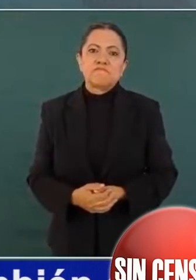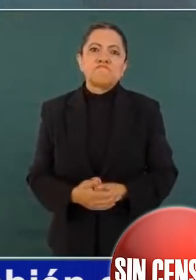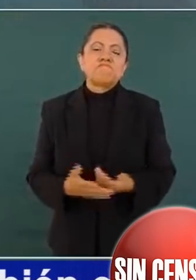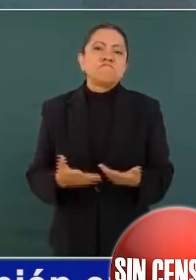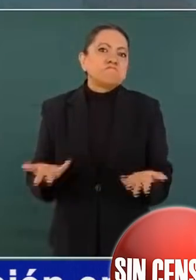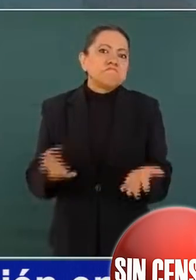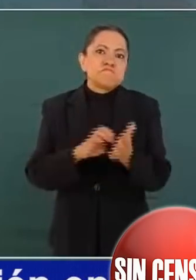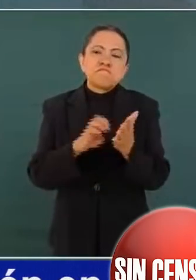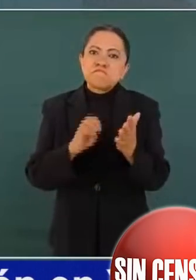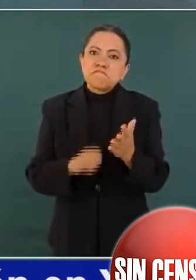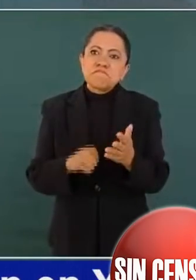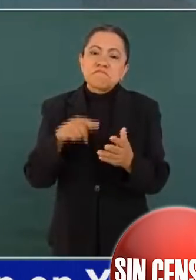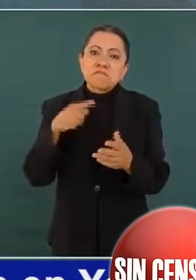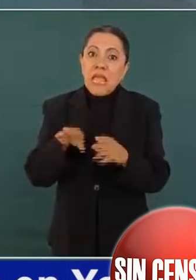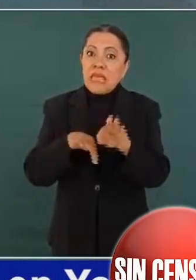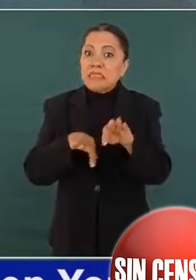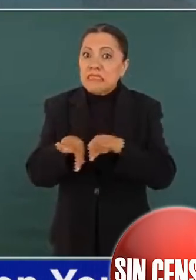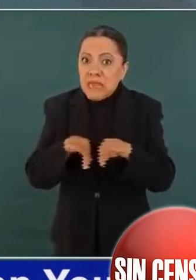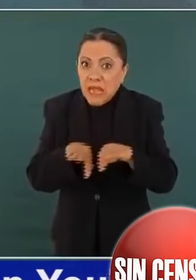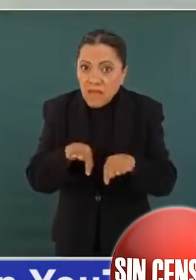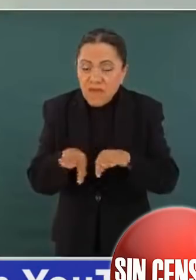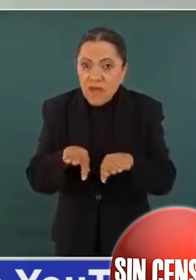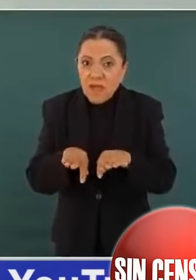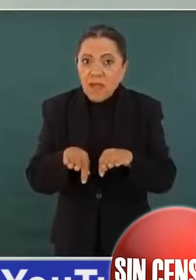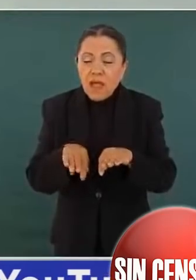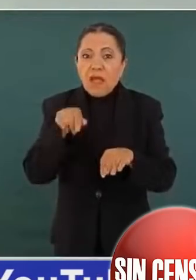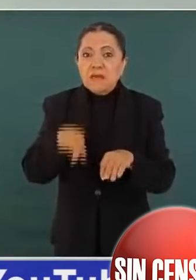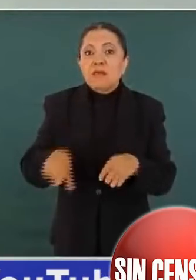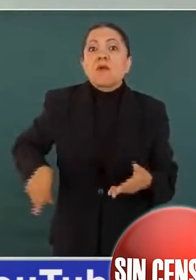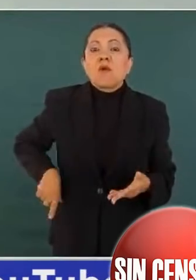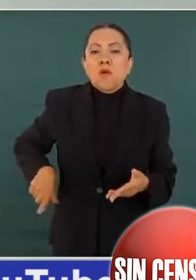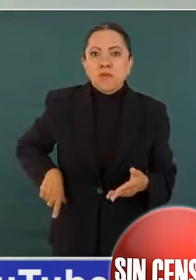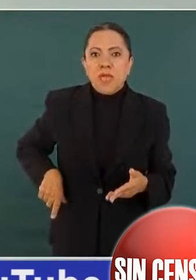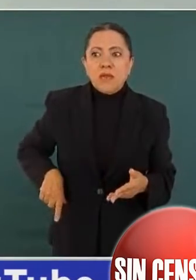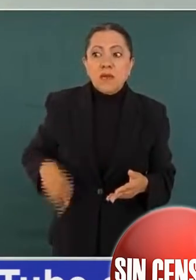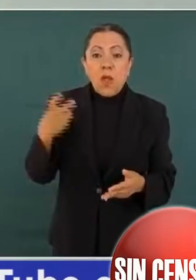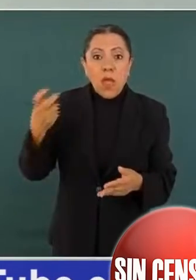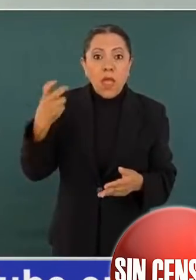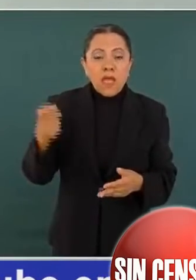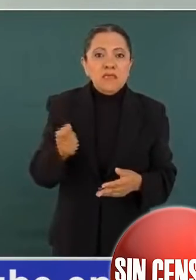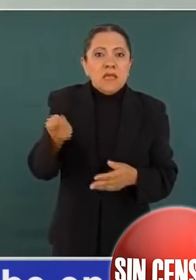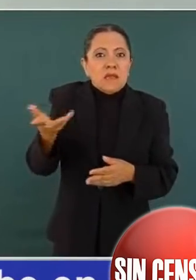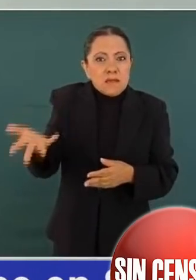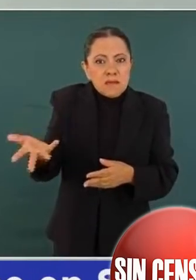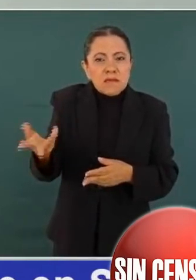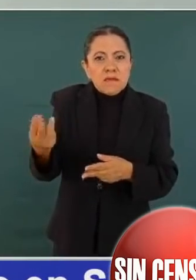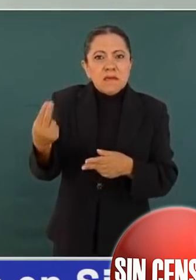públicos que fueron nombrados por el